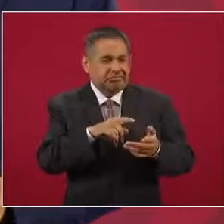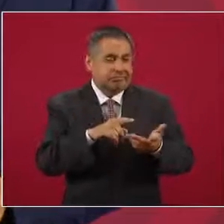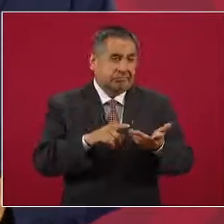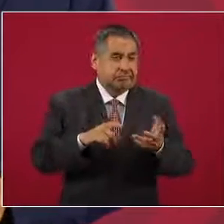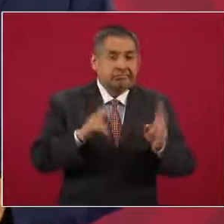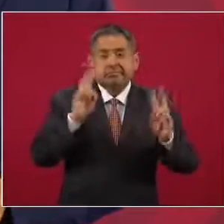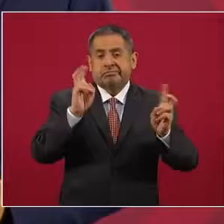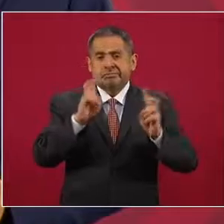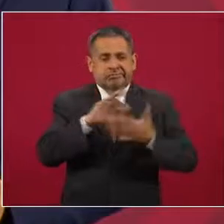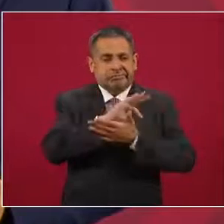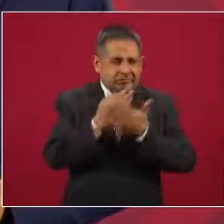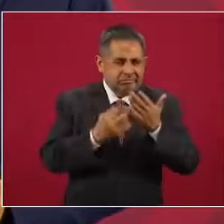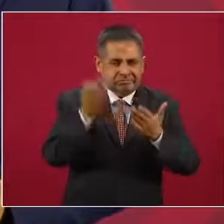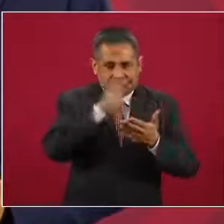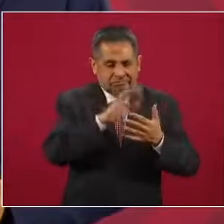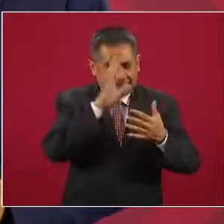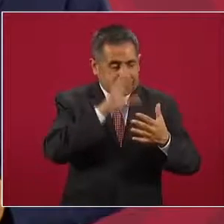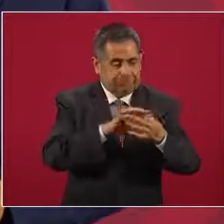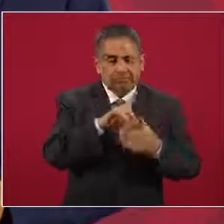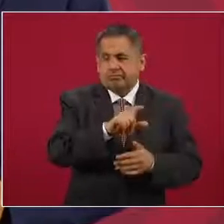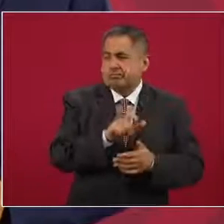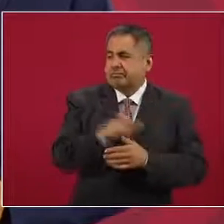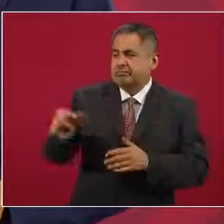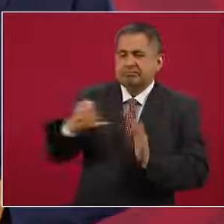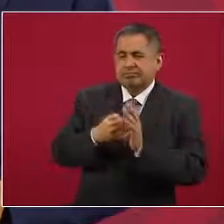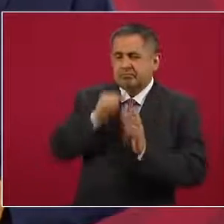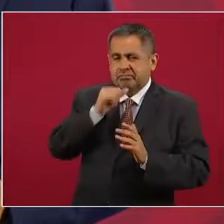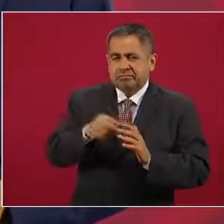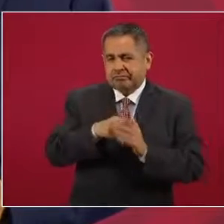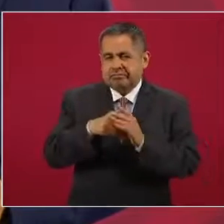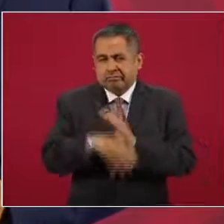financiera para no pagar impuestos,